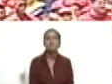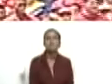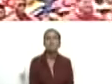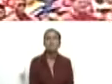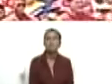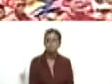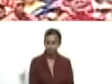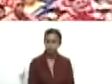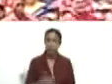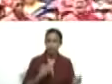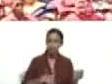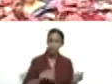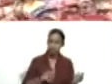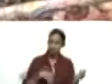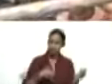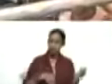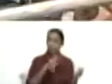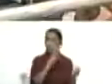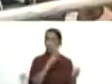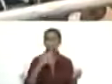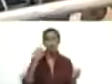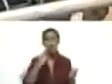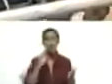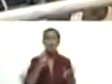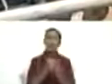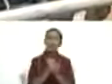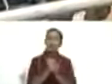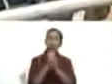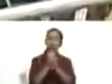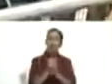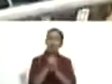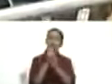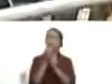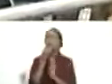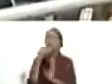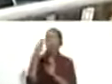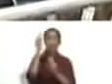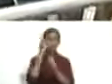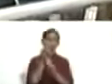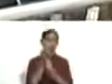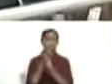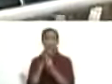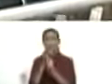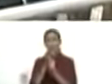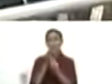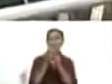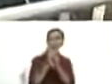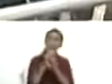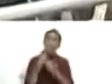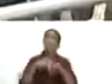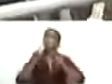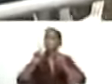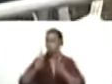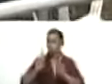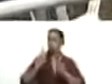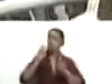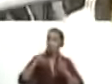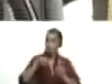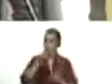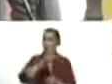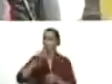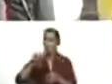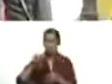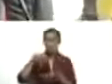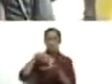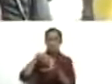Y rezan de buena fe, y rezan de corazón, pero también reza el piloto